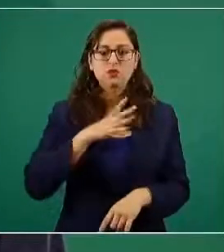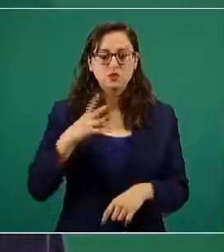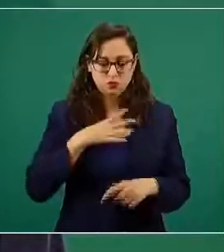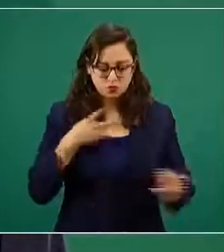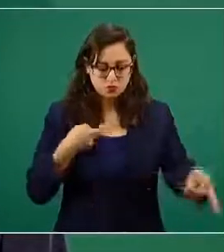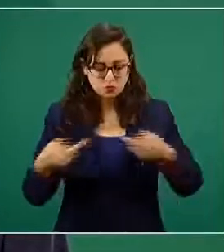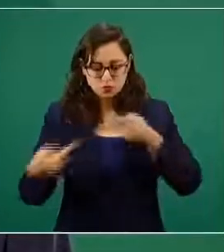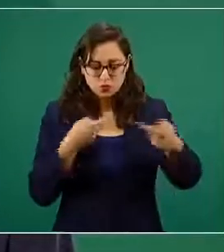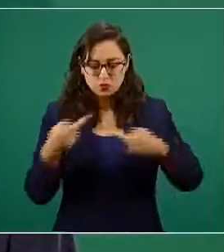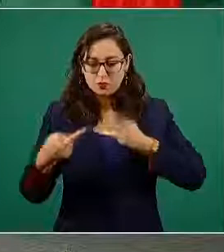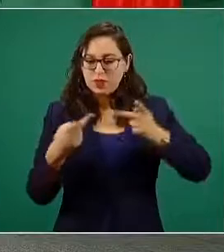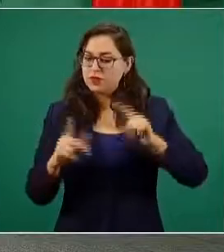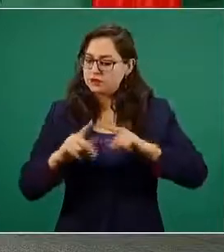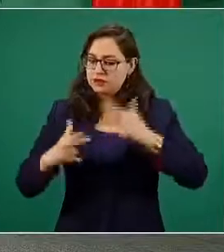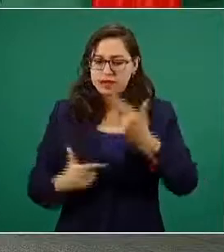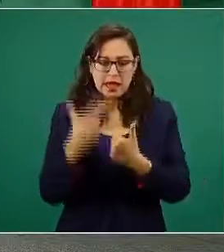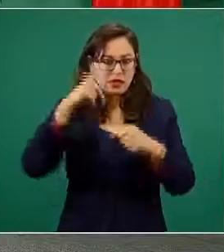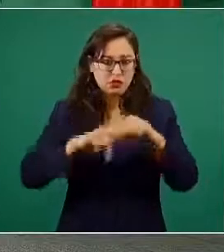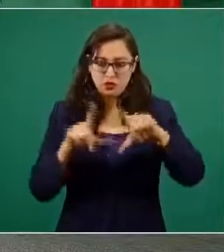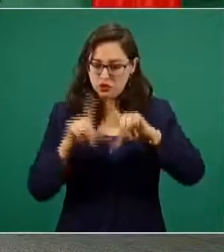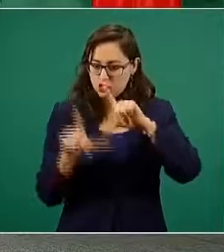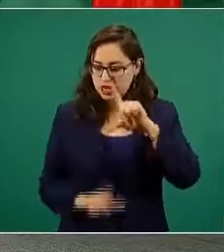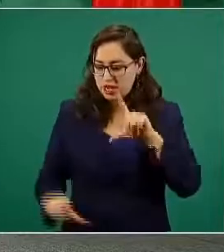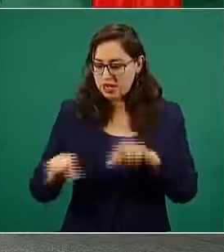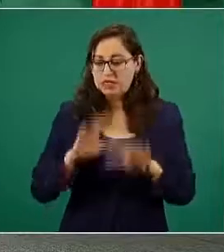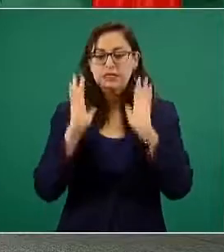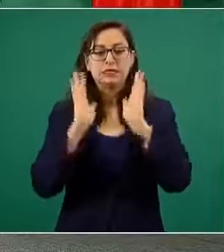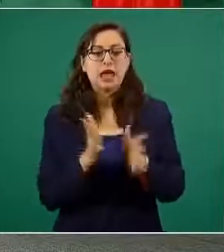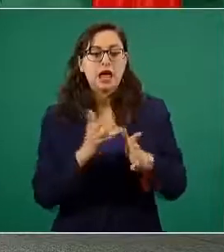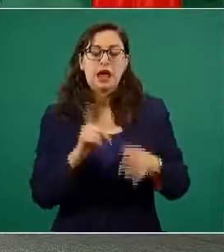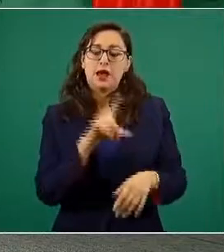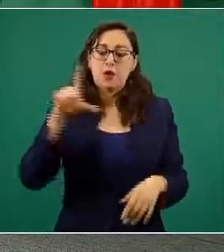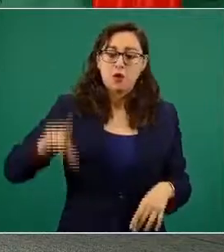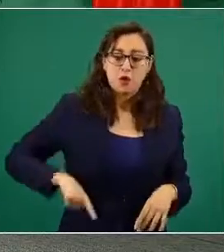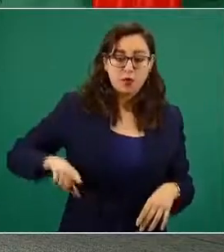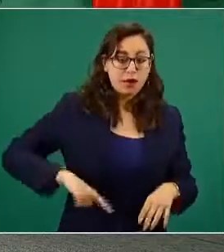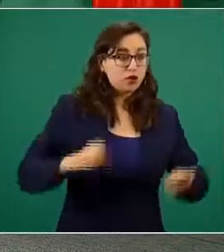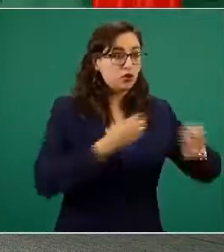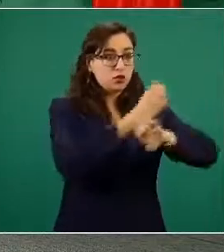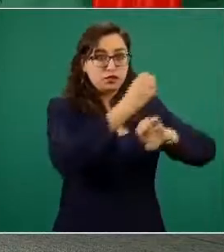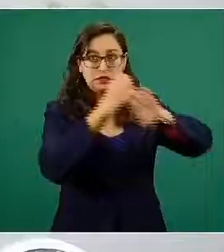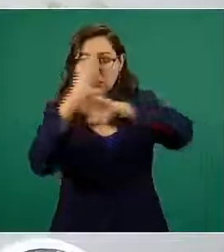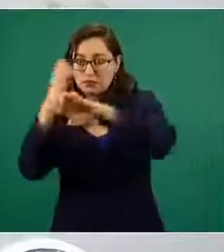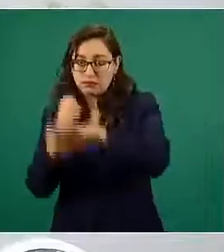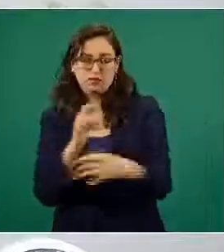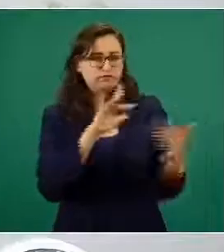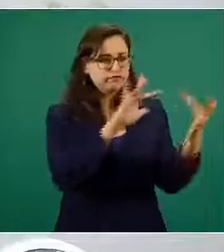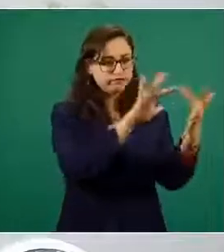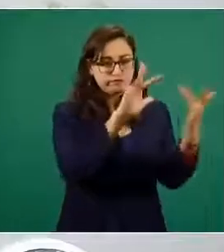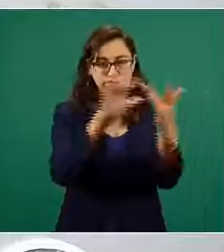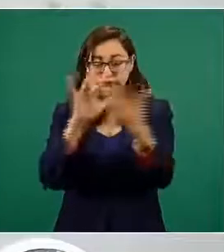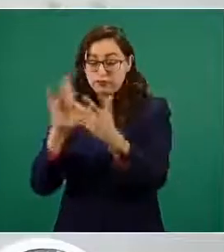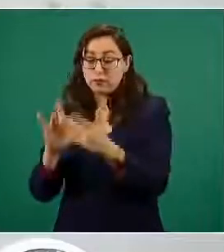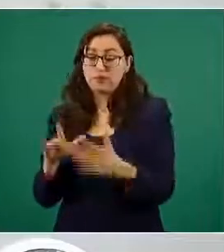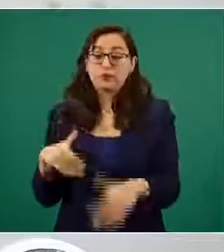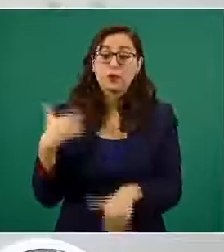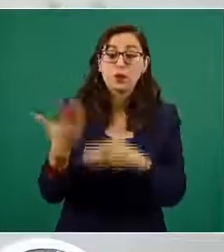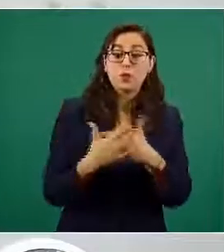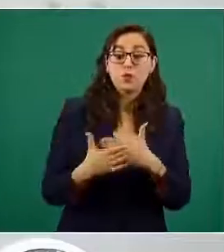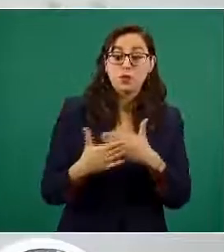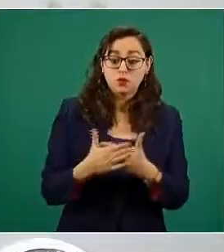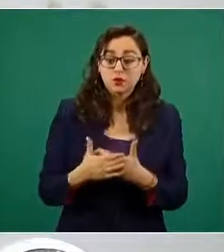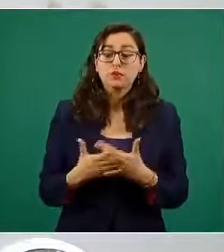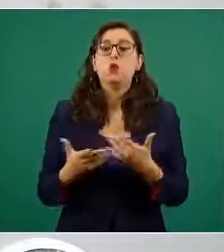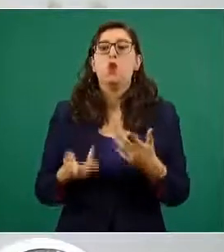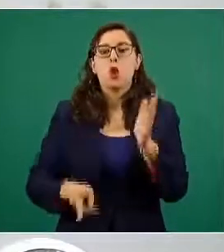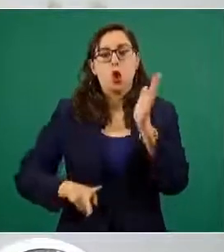sido conversada con los gobiernos estatales, próximamente será nuevamente conversada. El próximo jueves tenemos